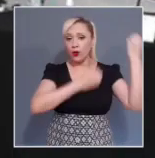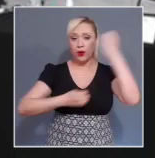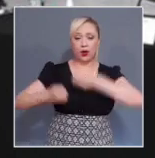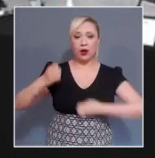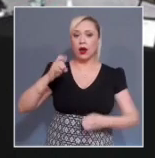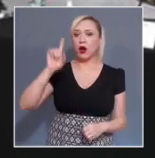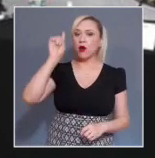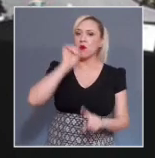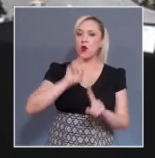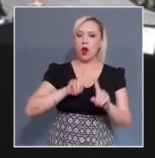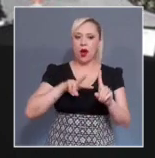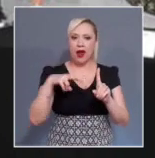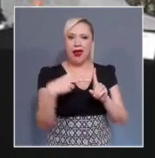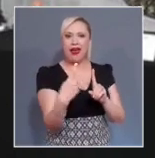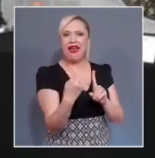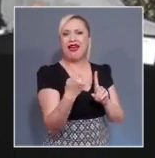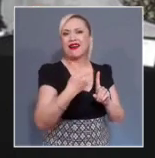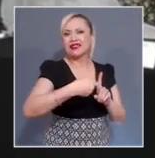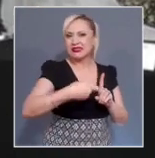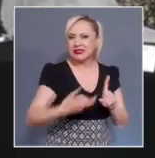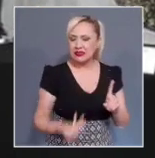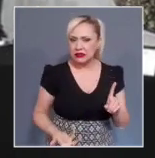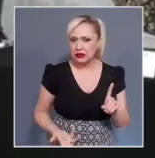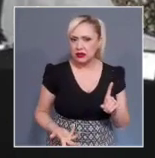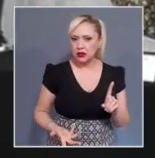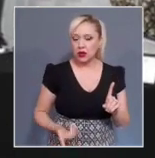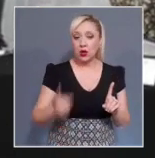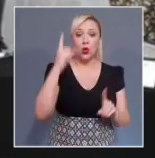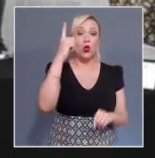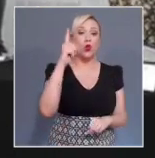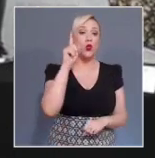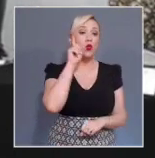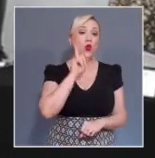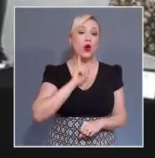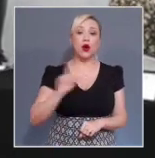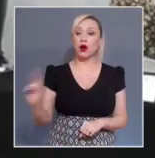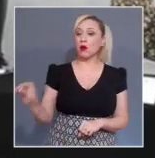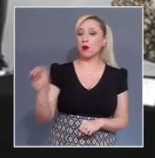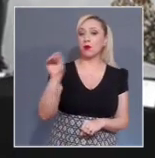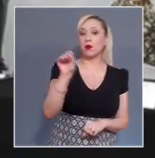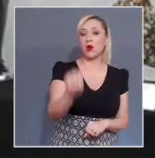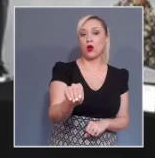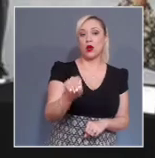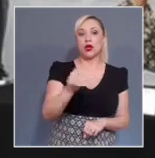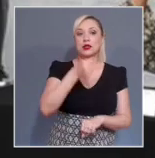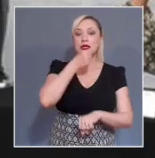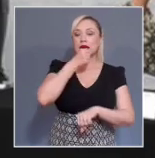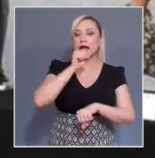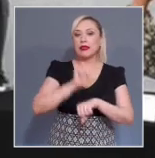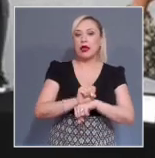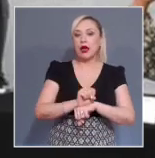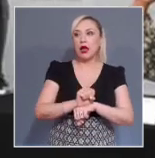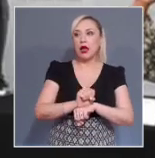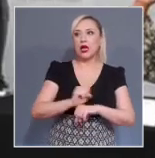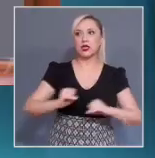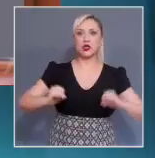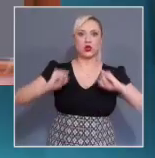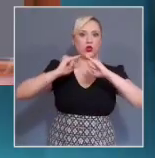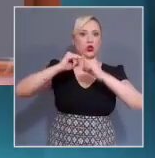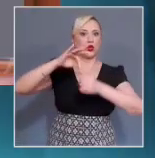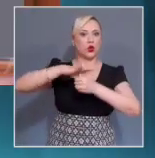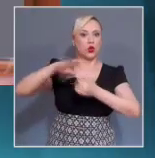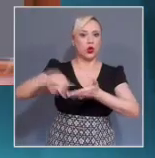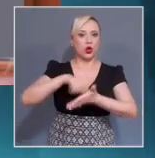pues no consideró que solo una mujer había ocupado el cargo de secretaria ejecutiva del Instituto Electoral de la entidad.